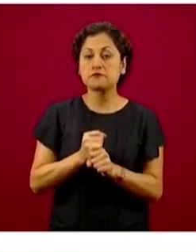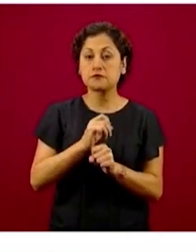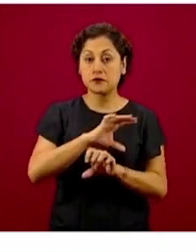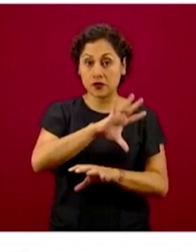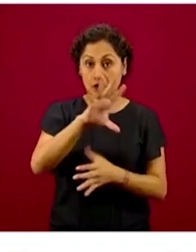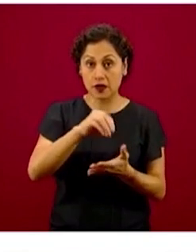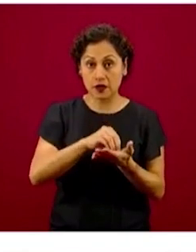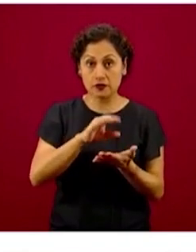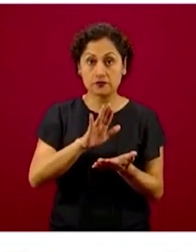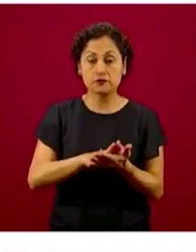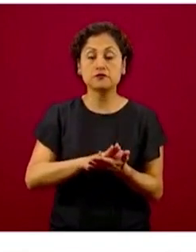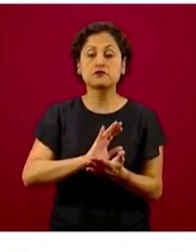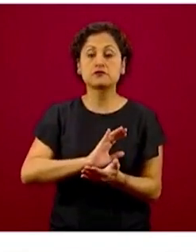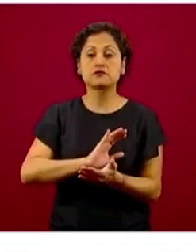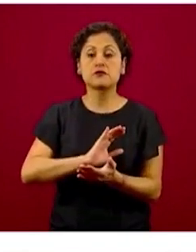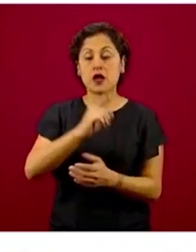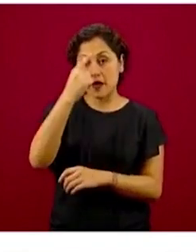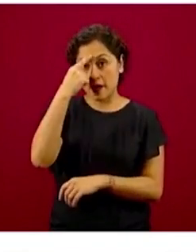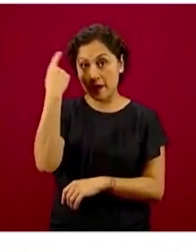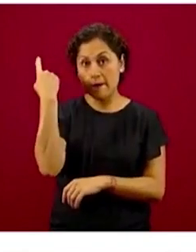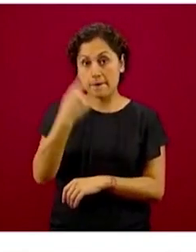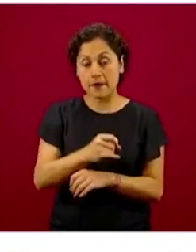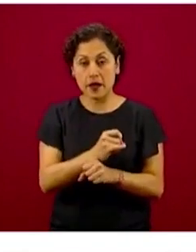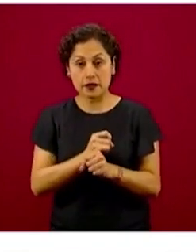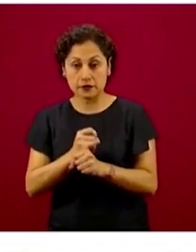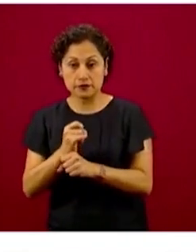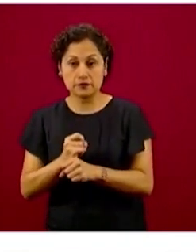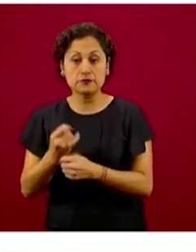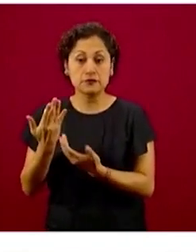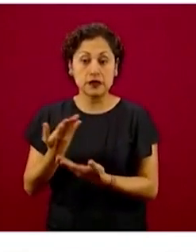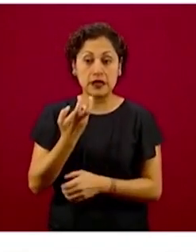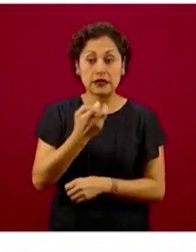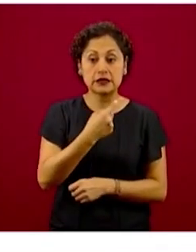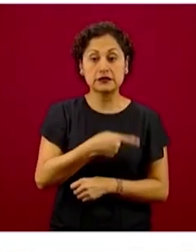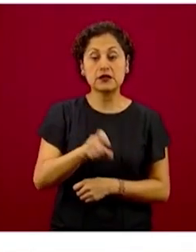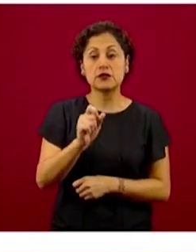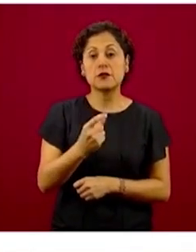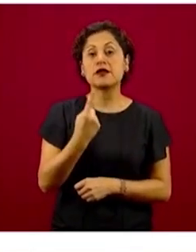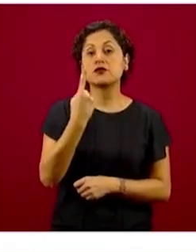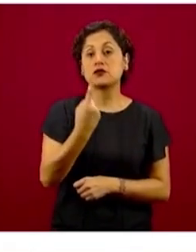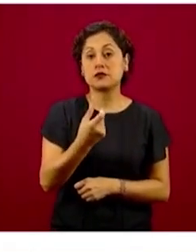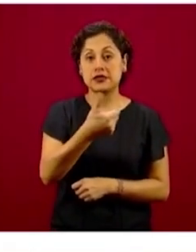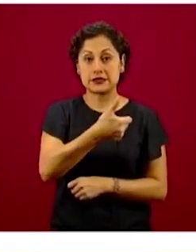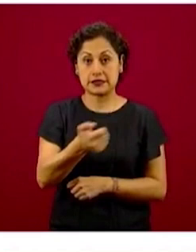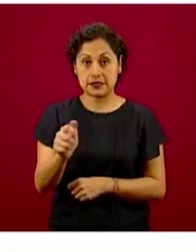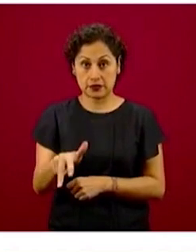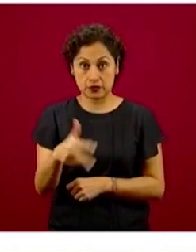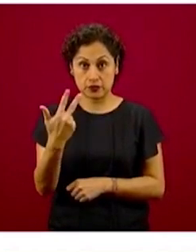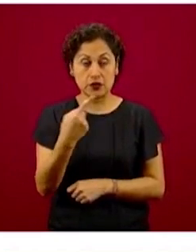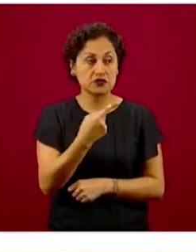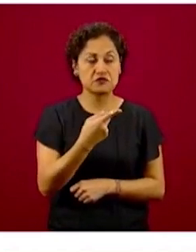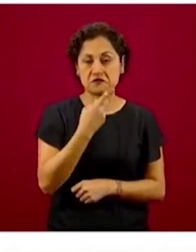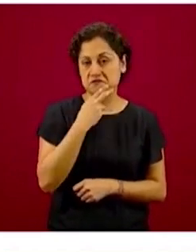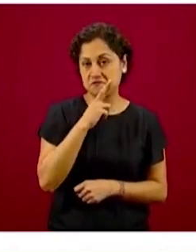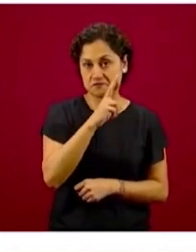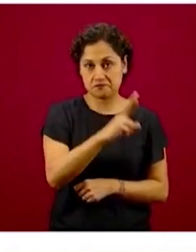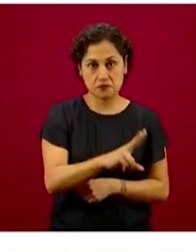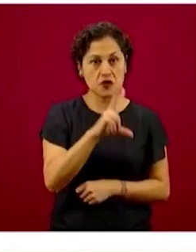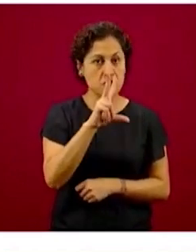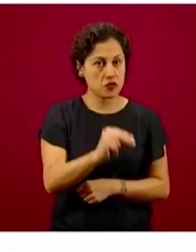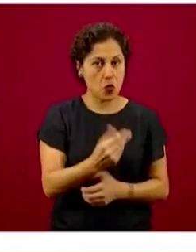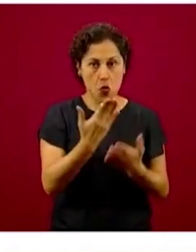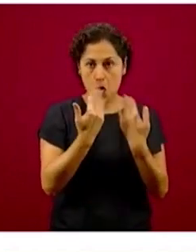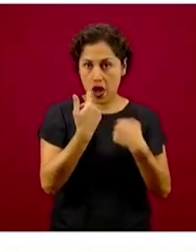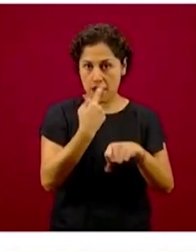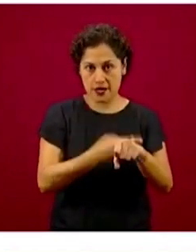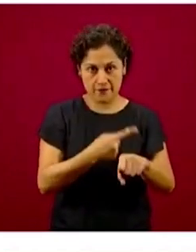protocolo de estudio, de las cuales 121.613 tuvieron un resultado negativo al virus SARS-CoV-2